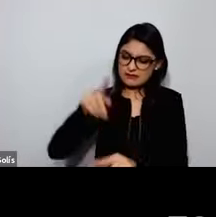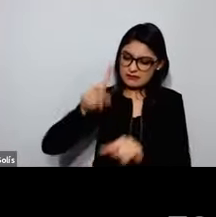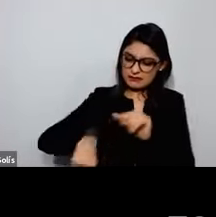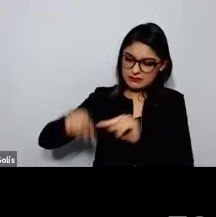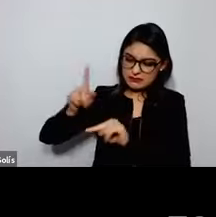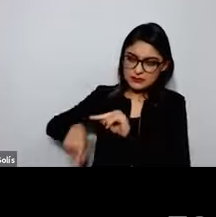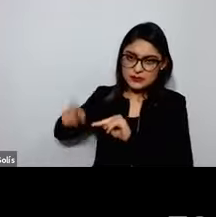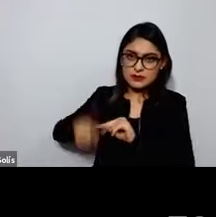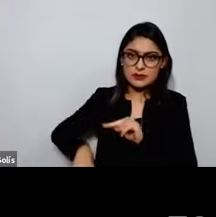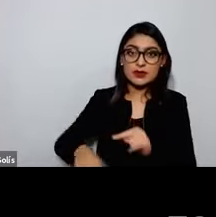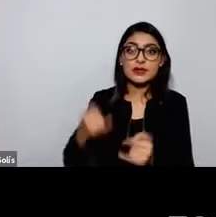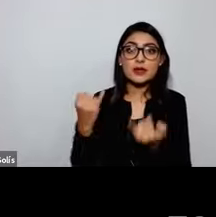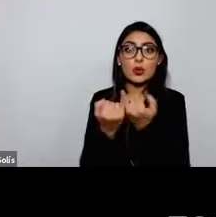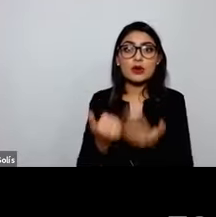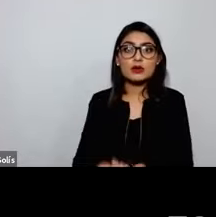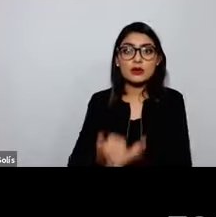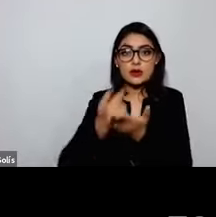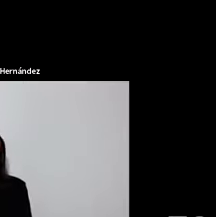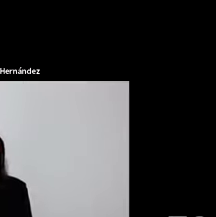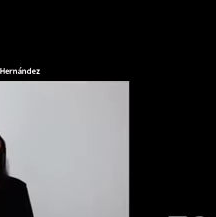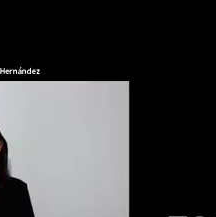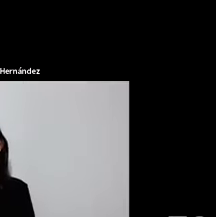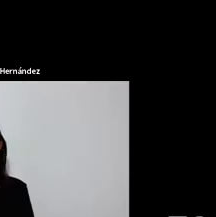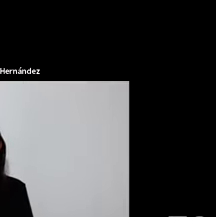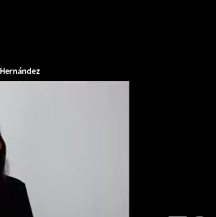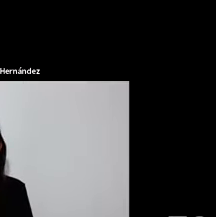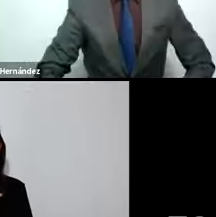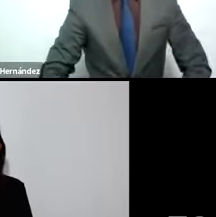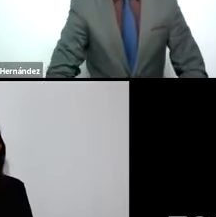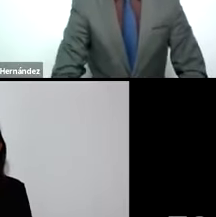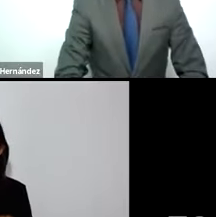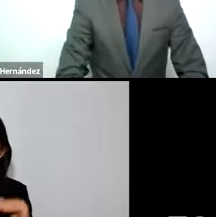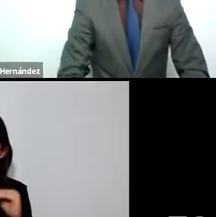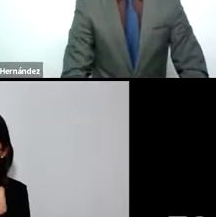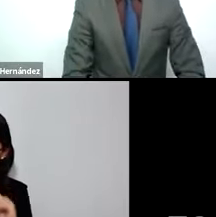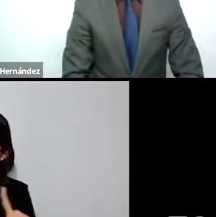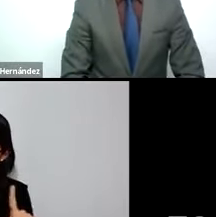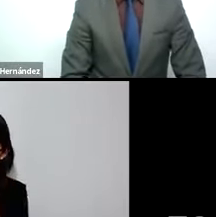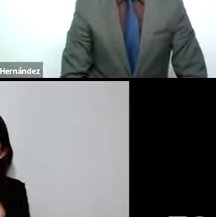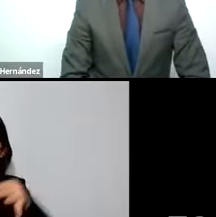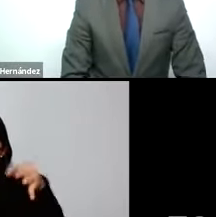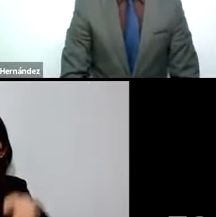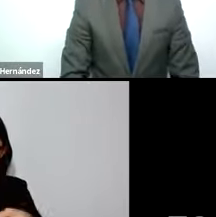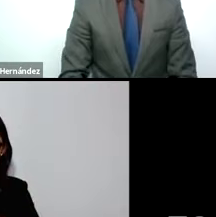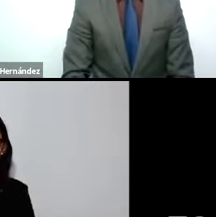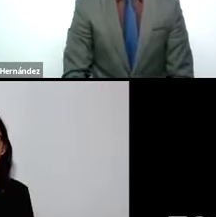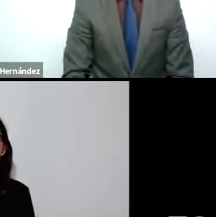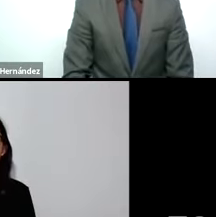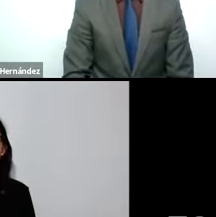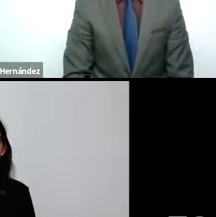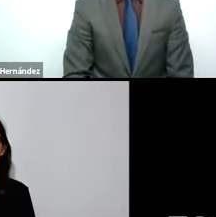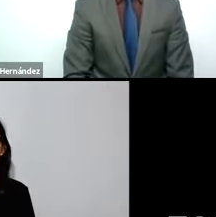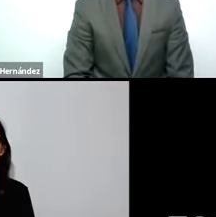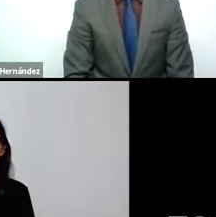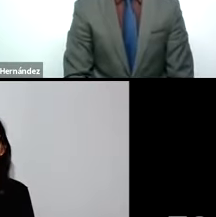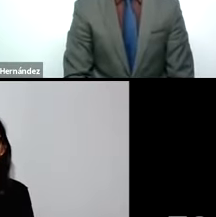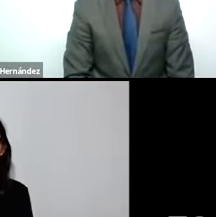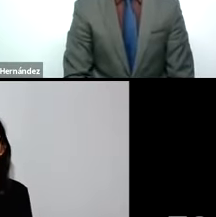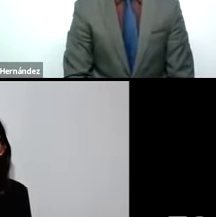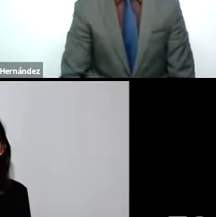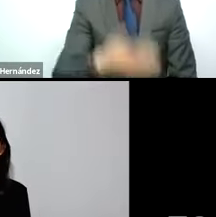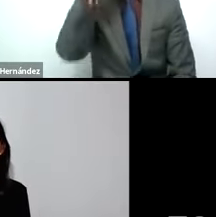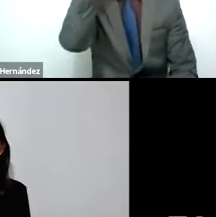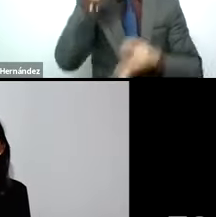también nos ayuda a alcanzar una igualdad sustantiva. En fin, para que sepan, la